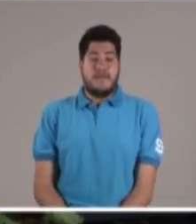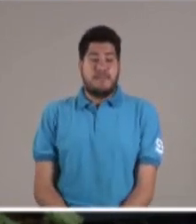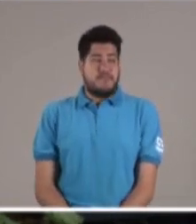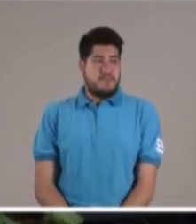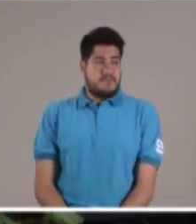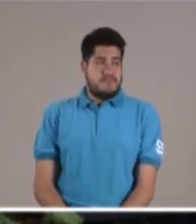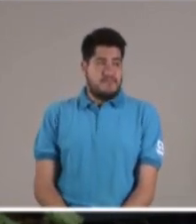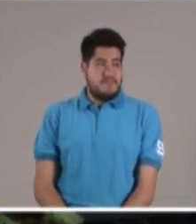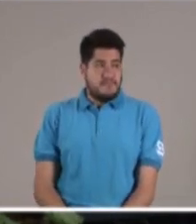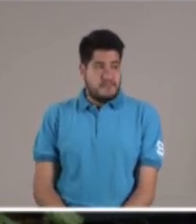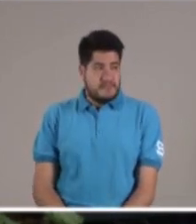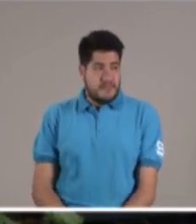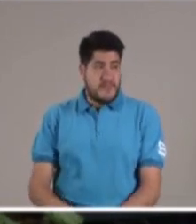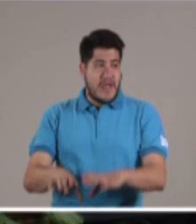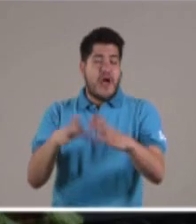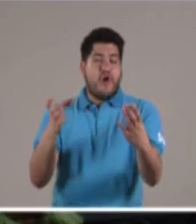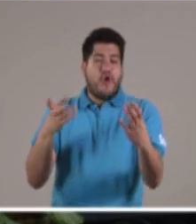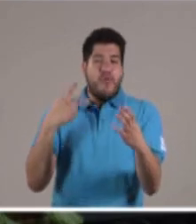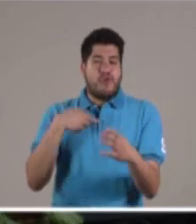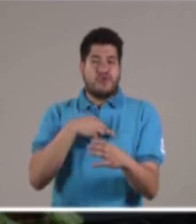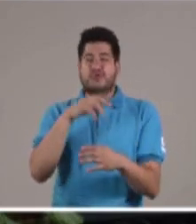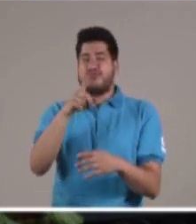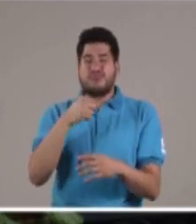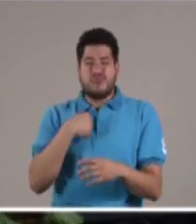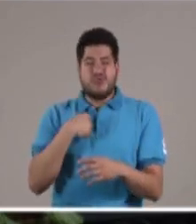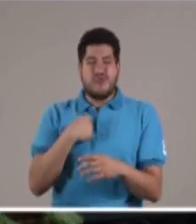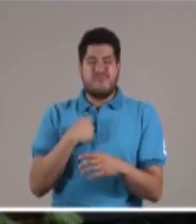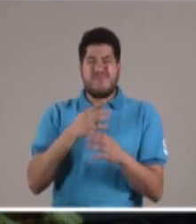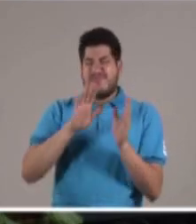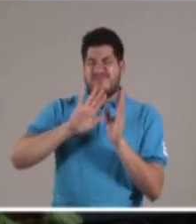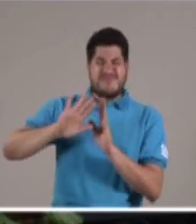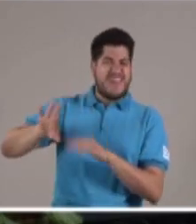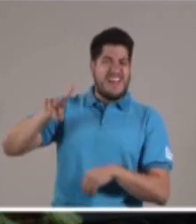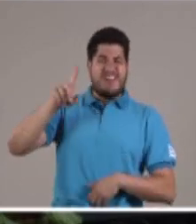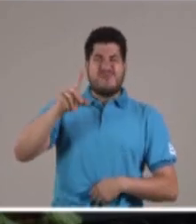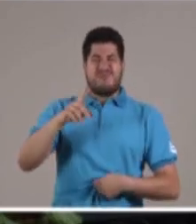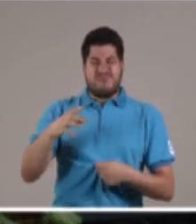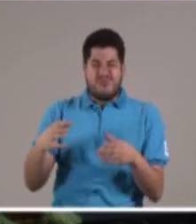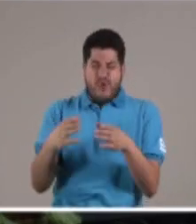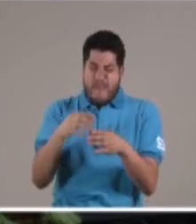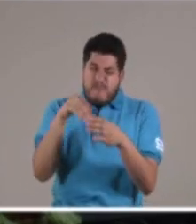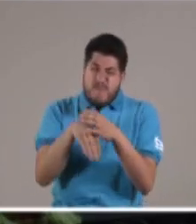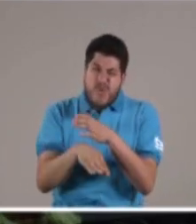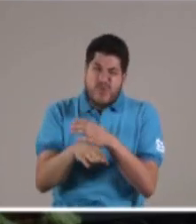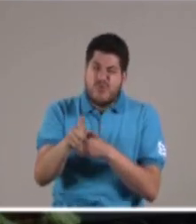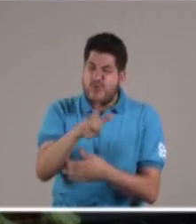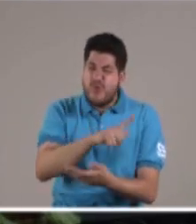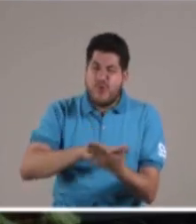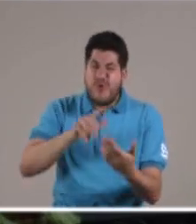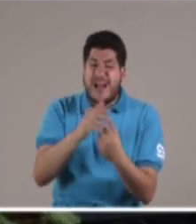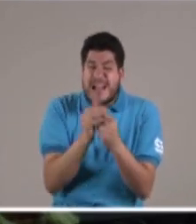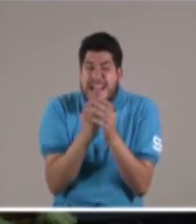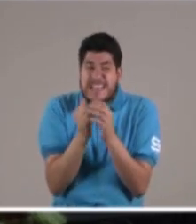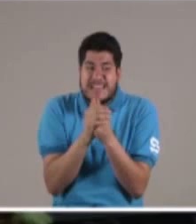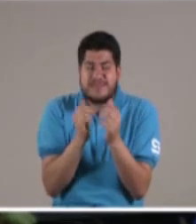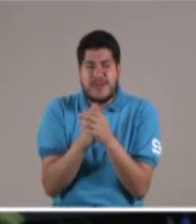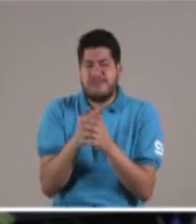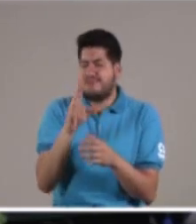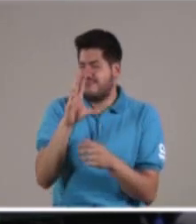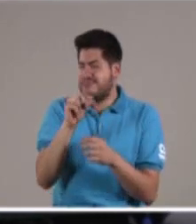cómo lo vamos a dejar a usted en ese pozo de desesperación de ninguna